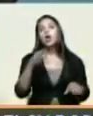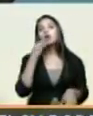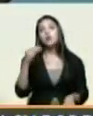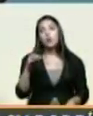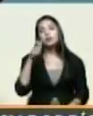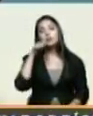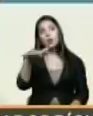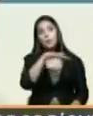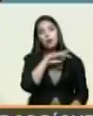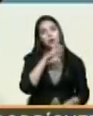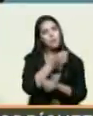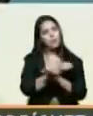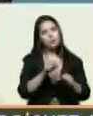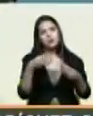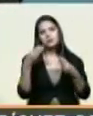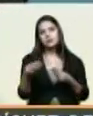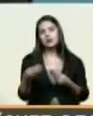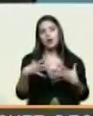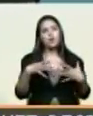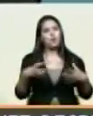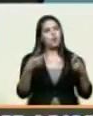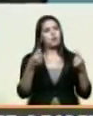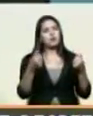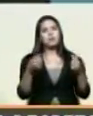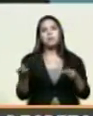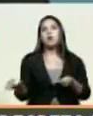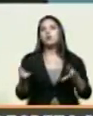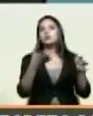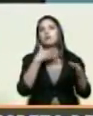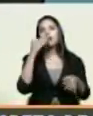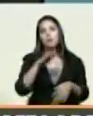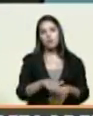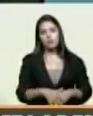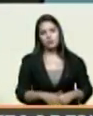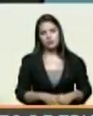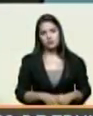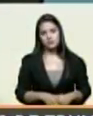pueblo, no se los podemos entregar a los ricos para que los lleven a la muerte.